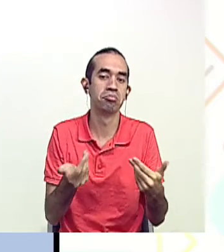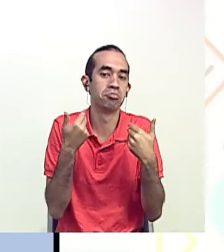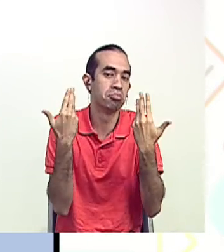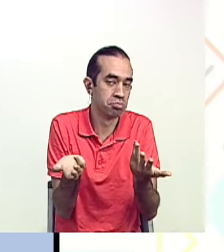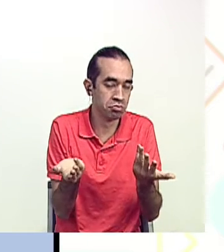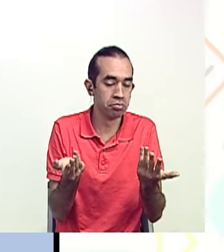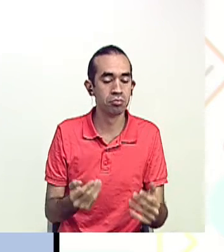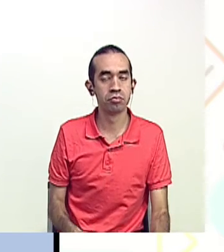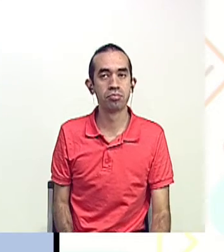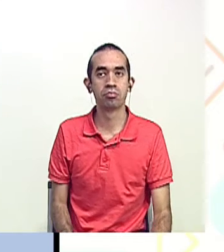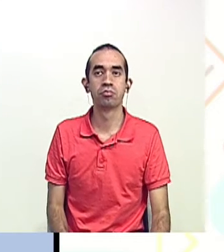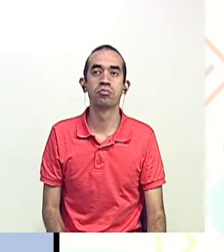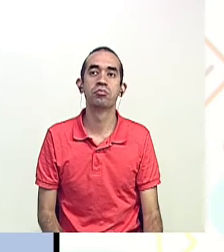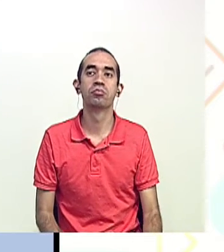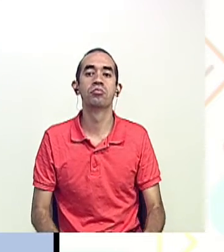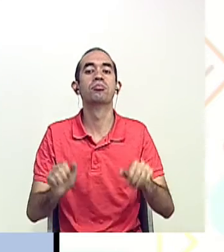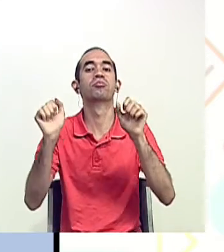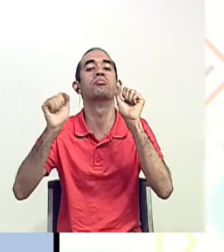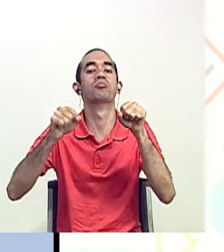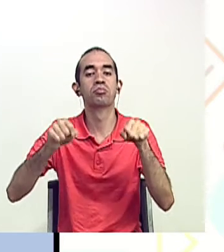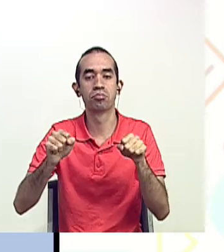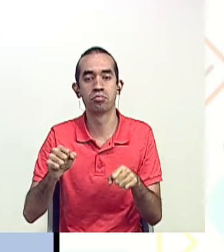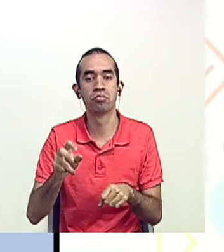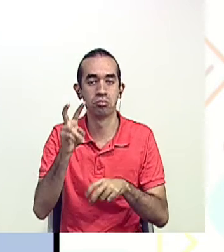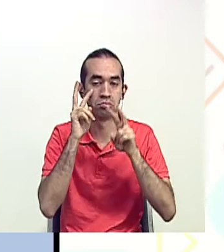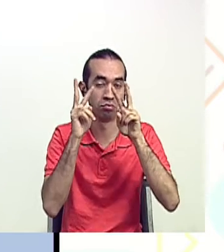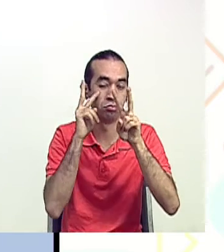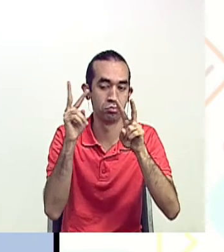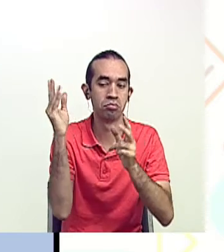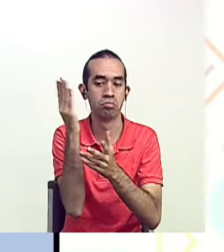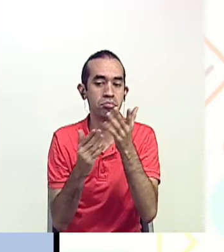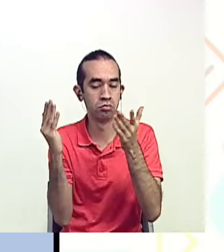Entonces, podríamos observar lo siguiente.